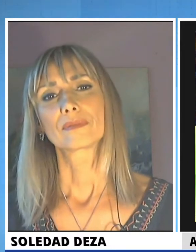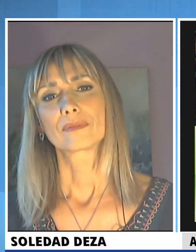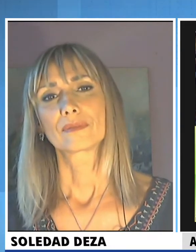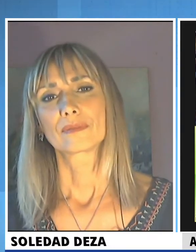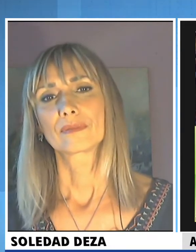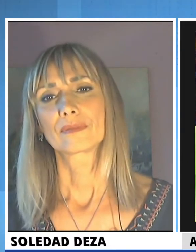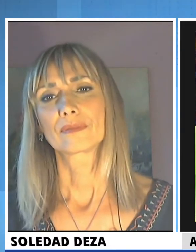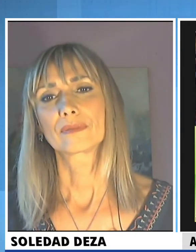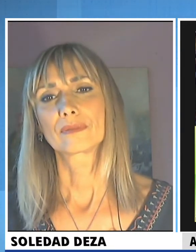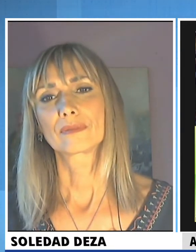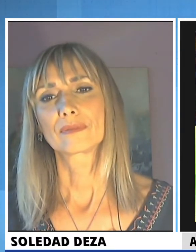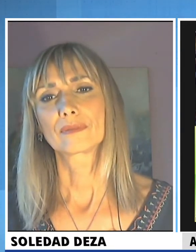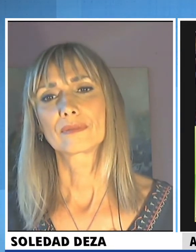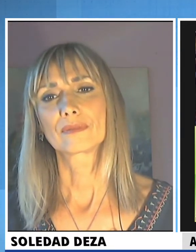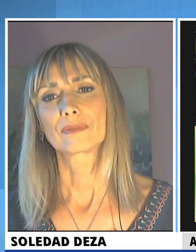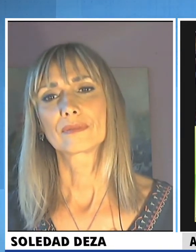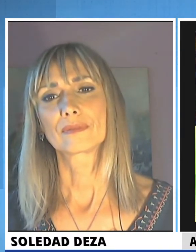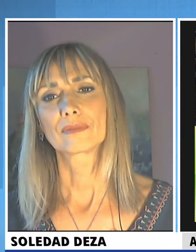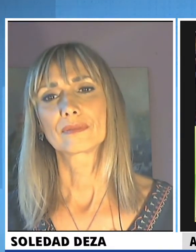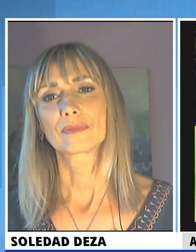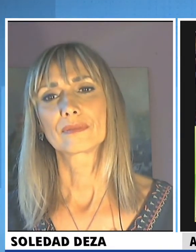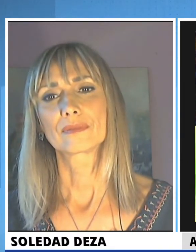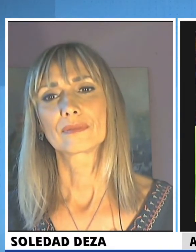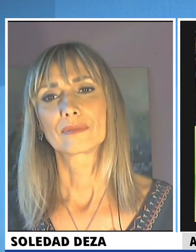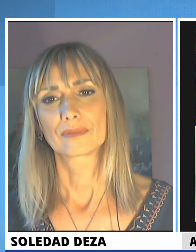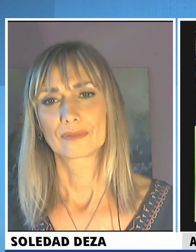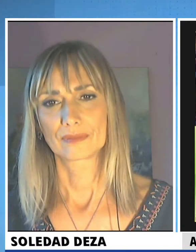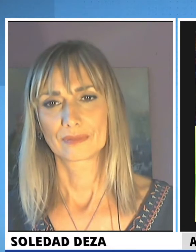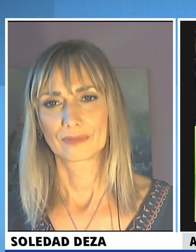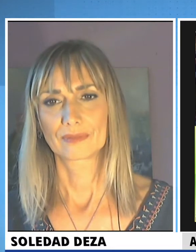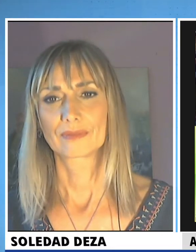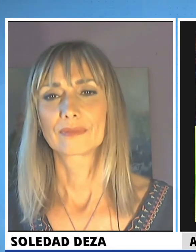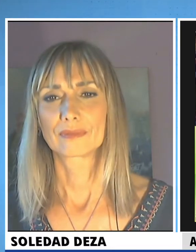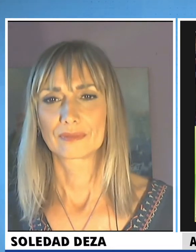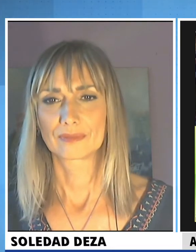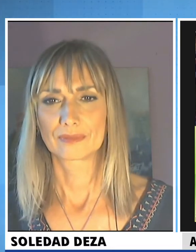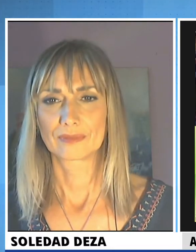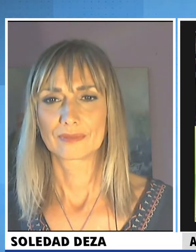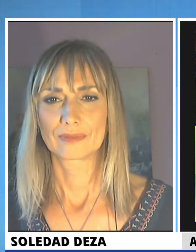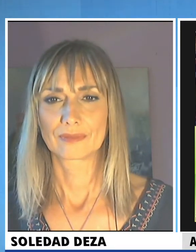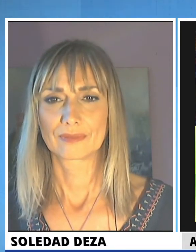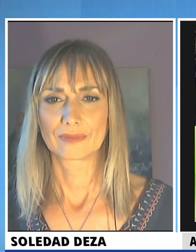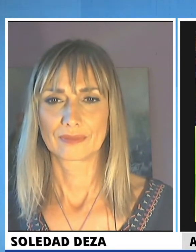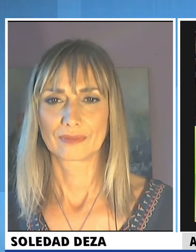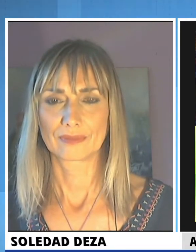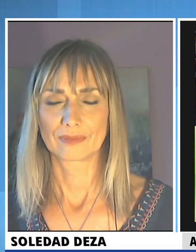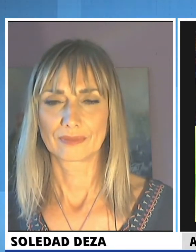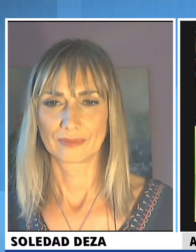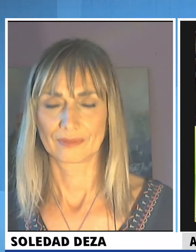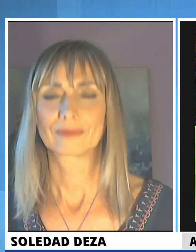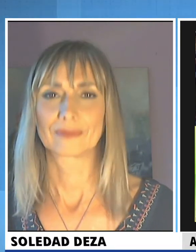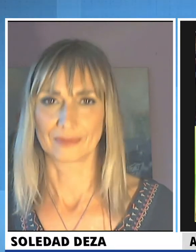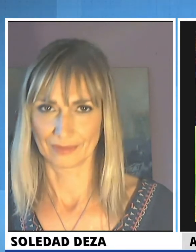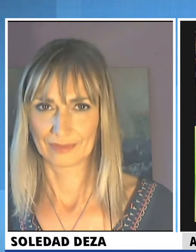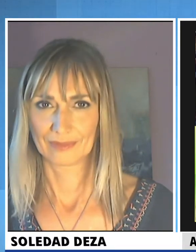nuestra provincia que es muy chiquitita, opera como una barrera de acceso a la justicia. Entonces, si nosotros logramos